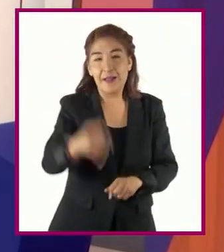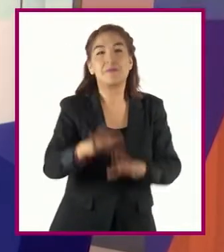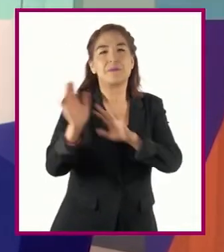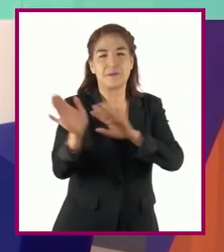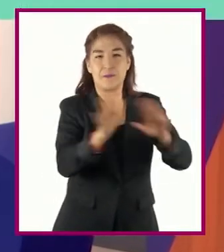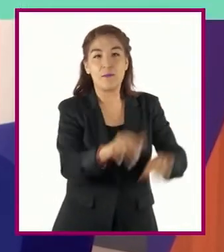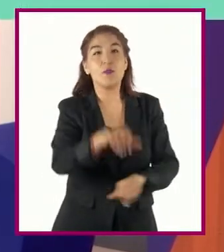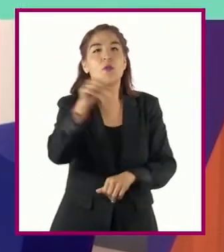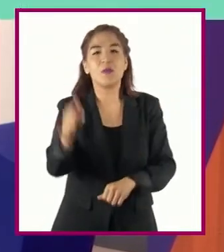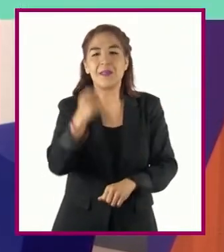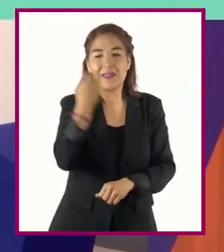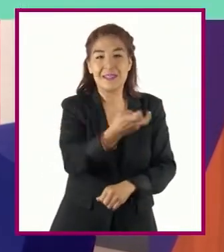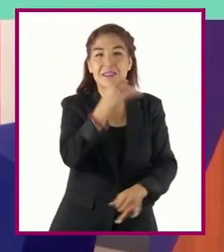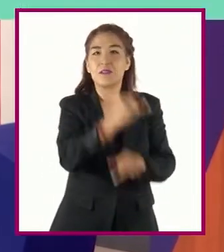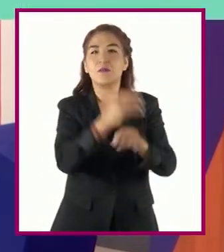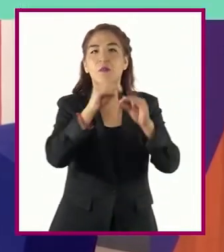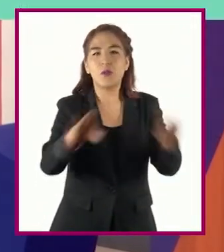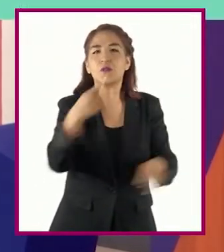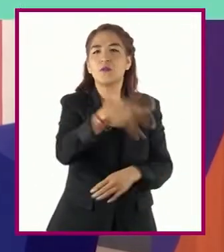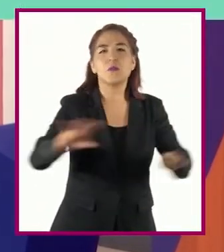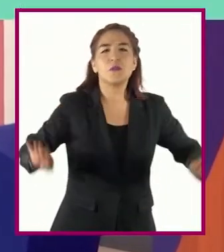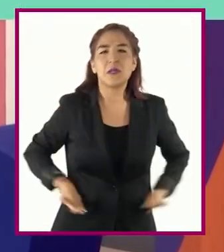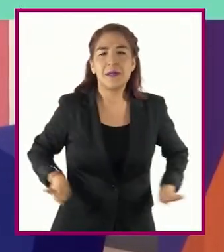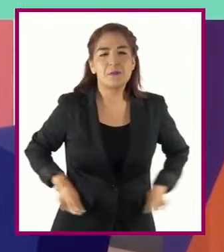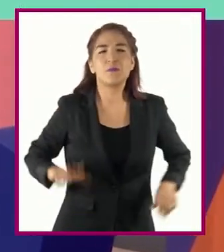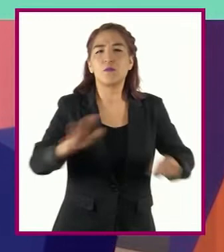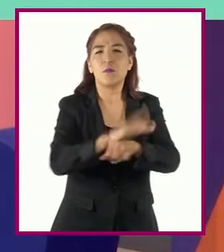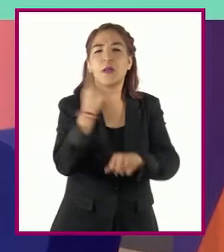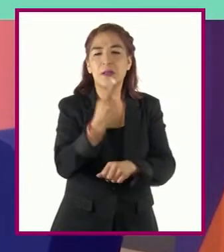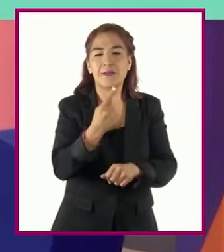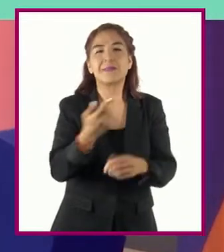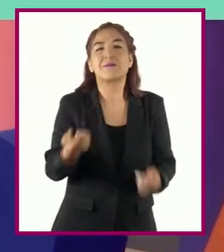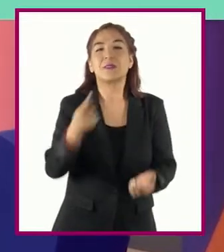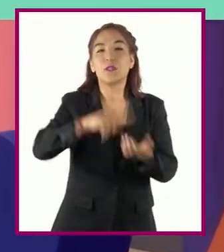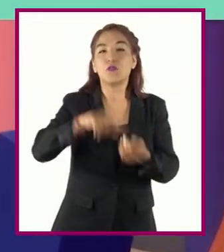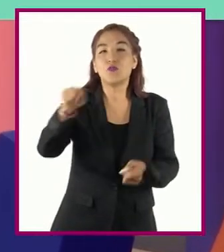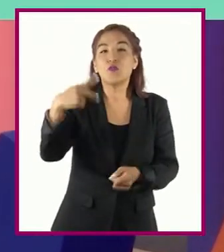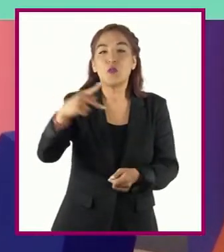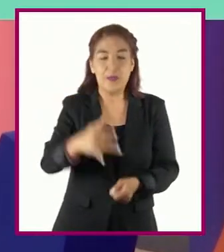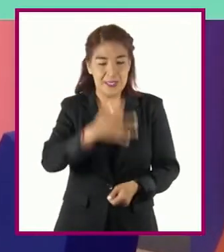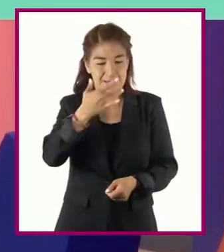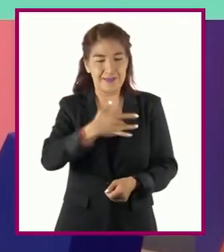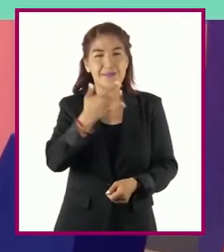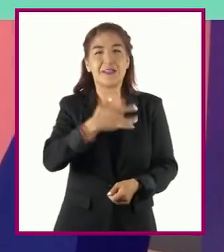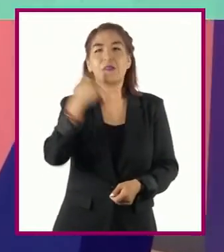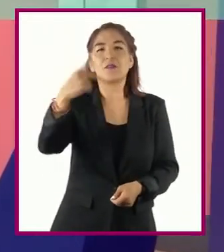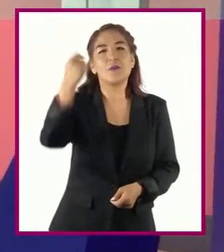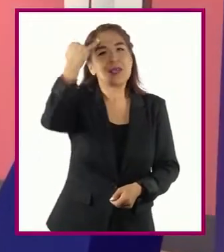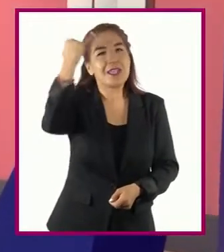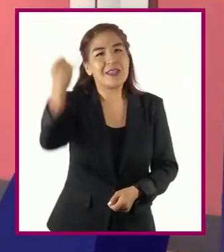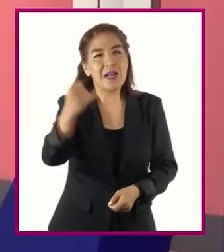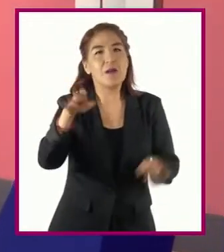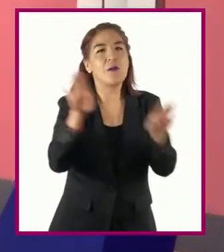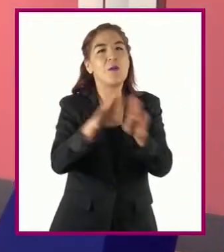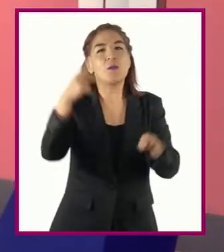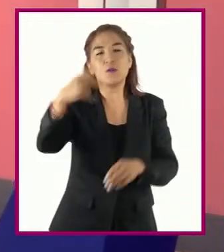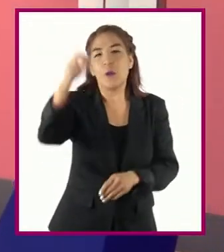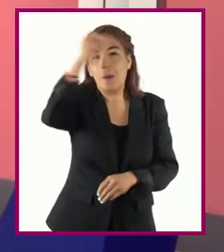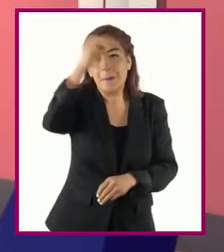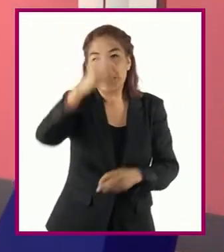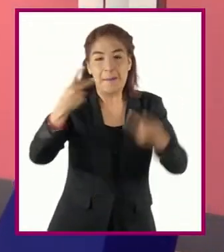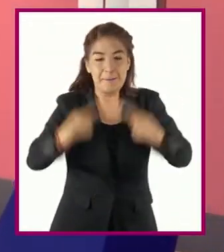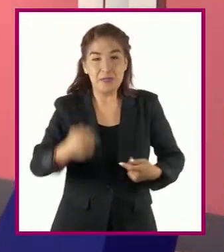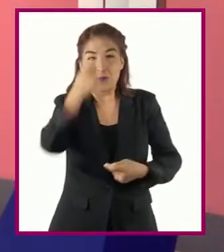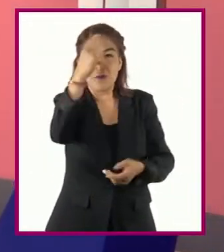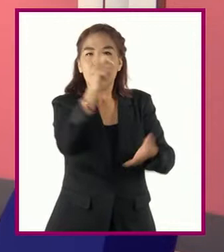lado, este tipo de textos se caracteriza por ser subjetivos, precisamente porque presentan la postura o opinión del autor